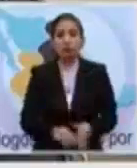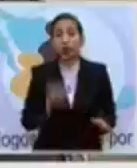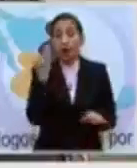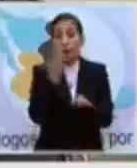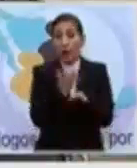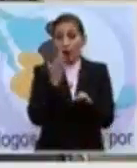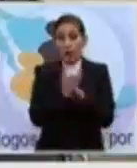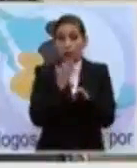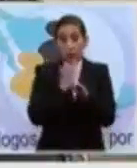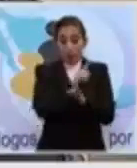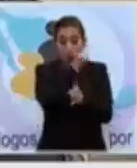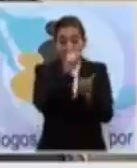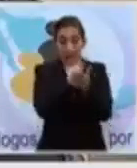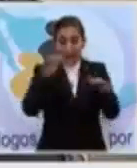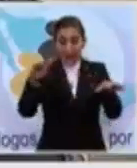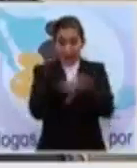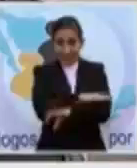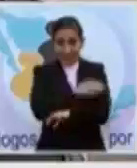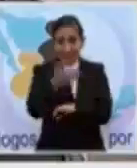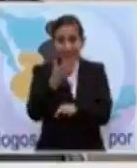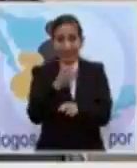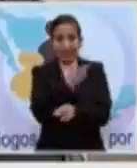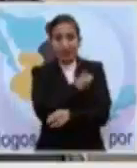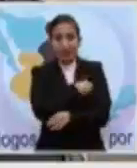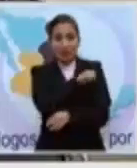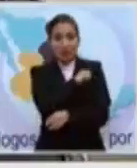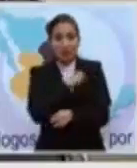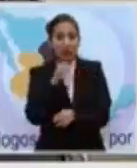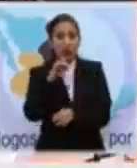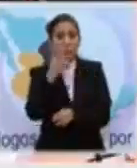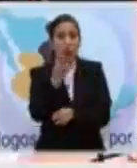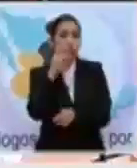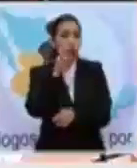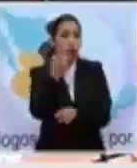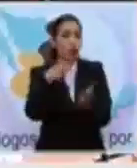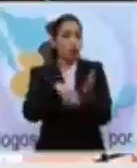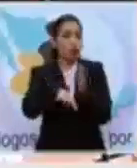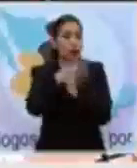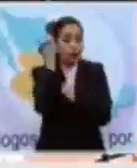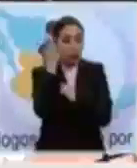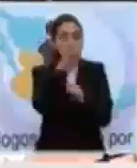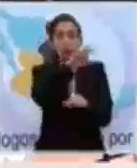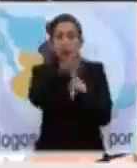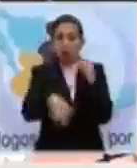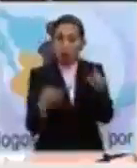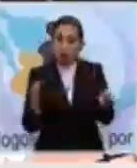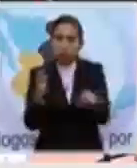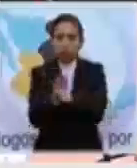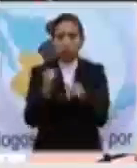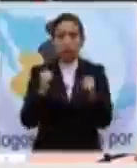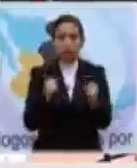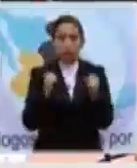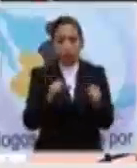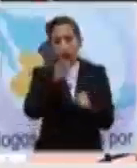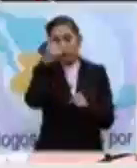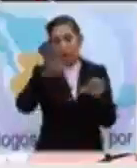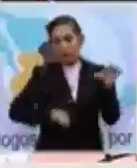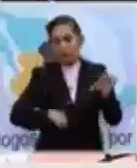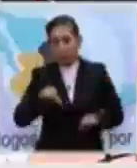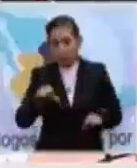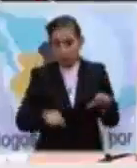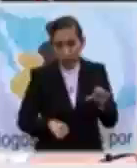Actualmente, con la reforma a la Ley General de Salud del 4 de junio del 2014, todo esto se vino fortaleciendo en otras acciones que se